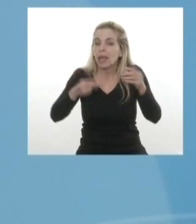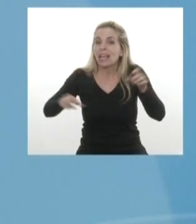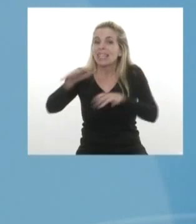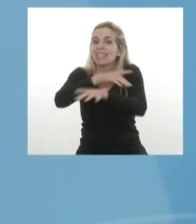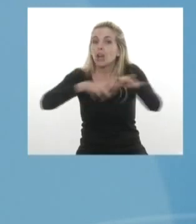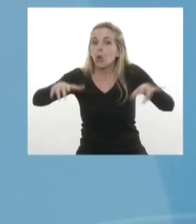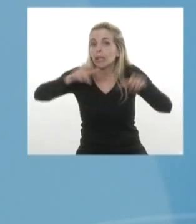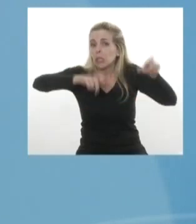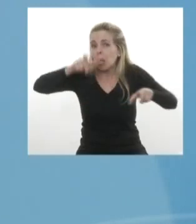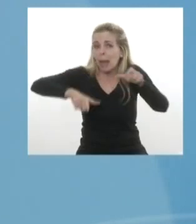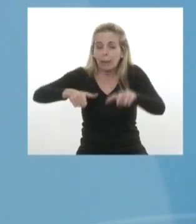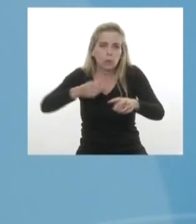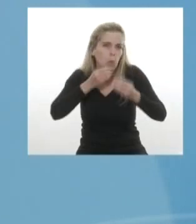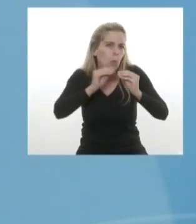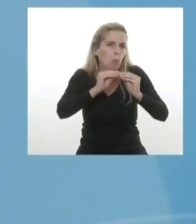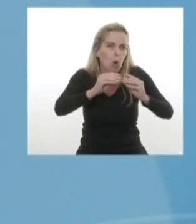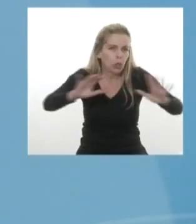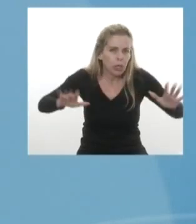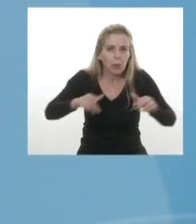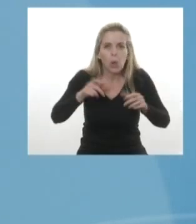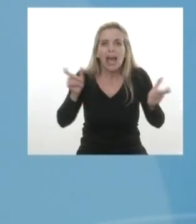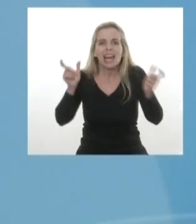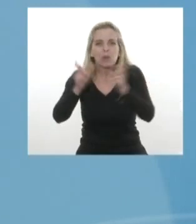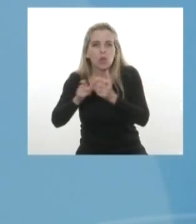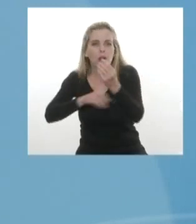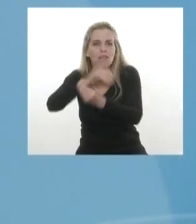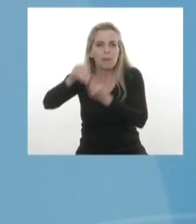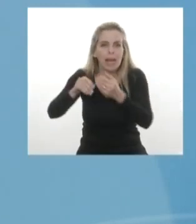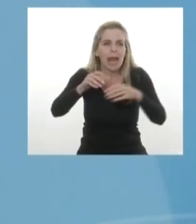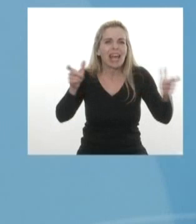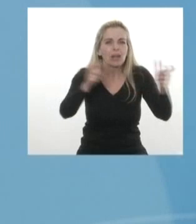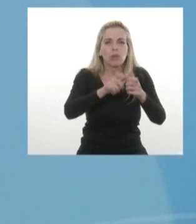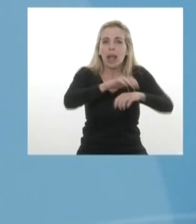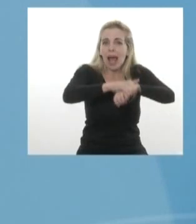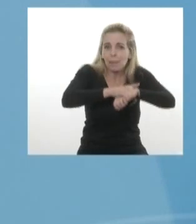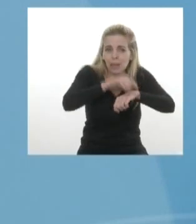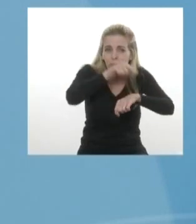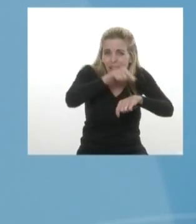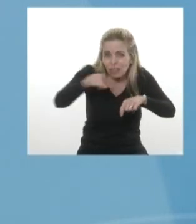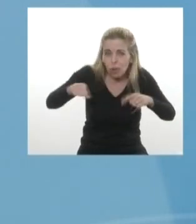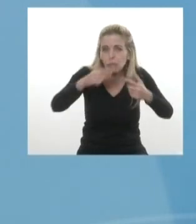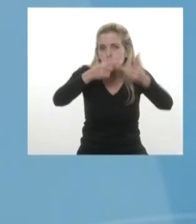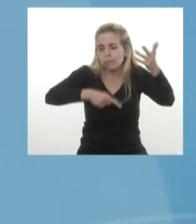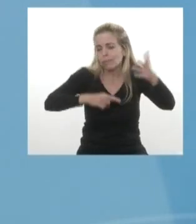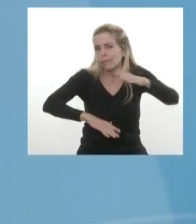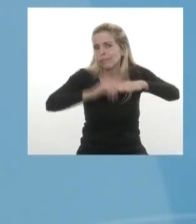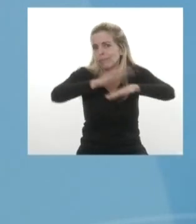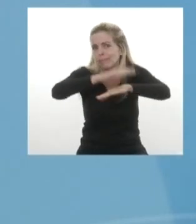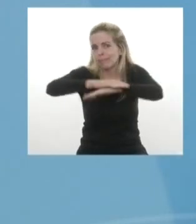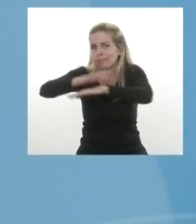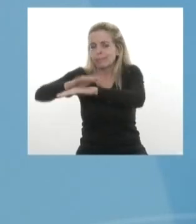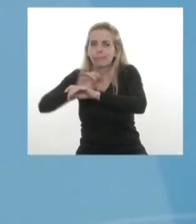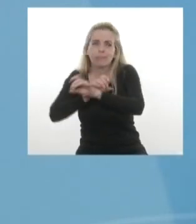circulación, por cualquier motivo, y las reuniones sociales son los factores centrales que multiplican